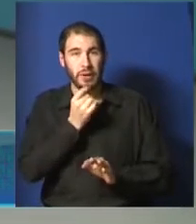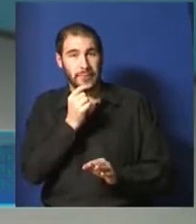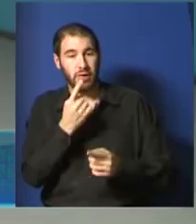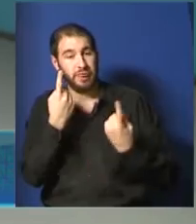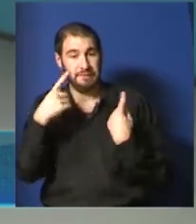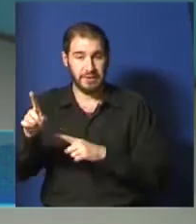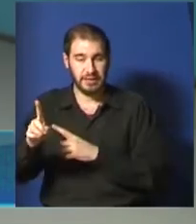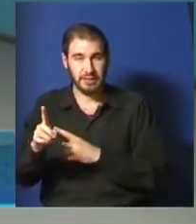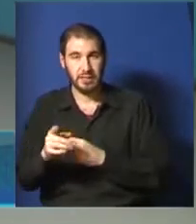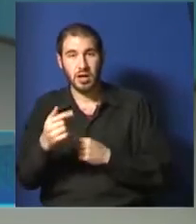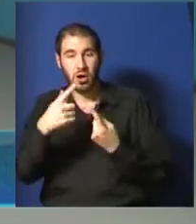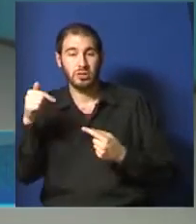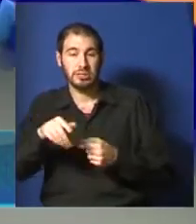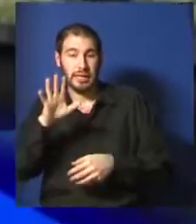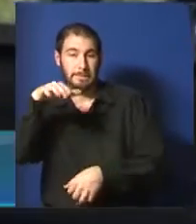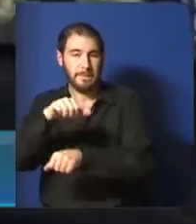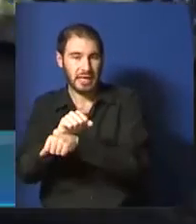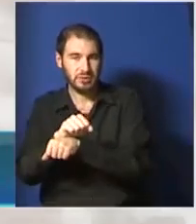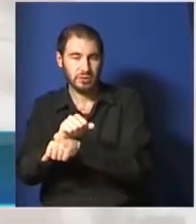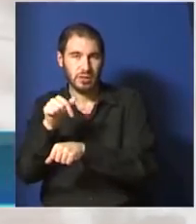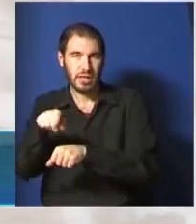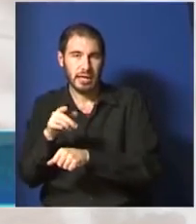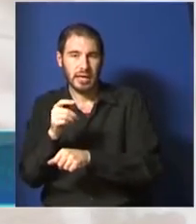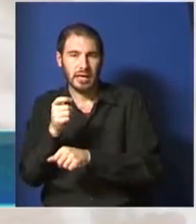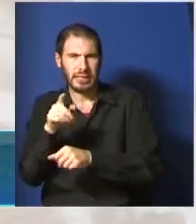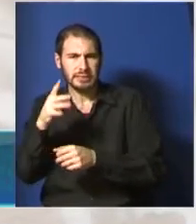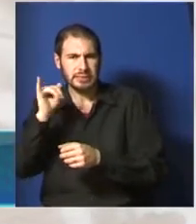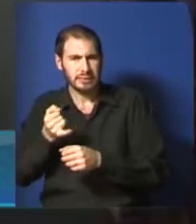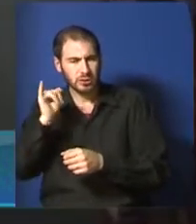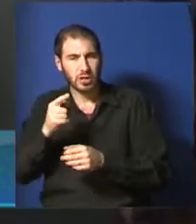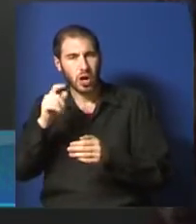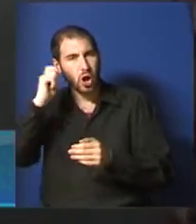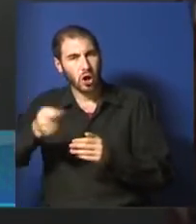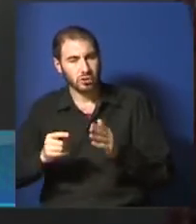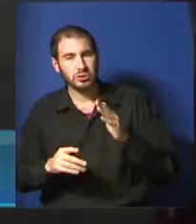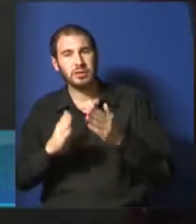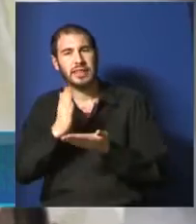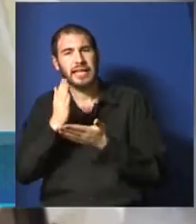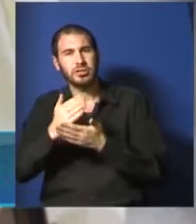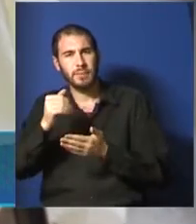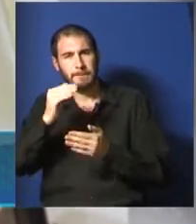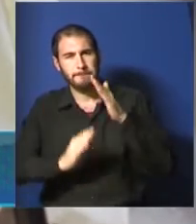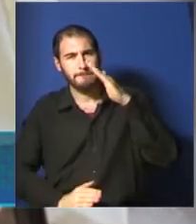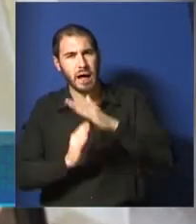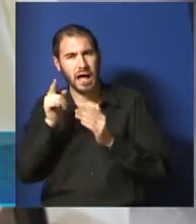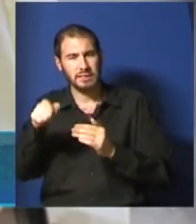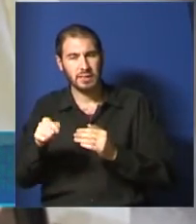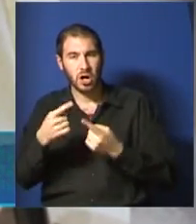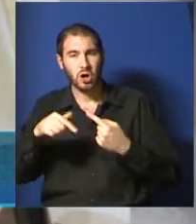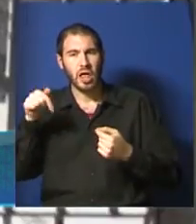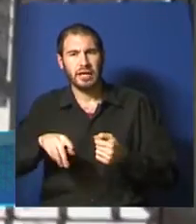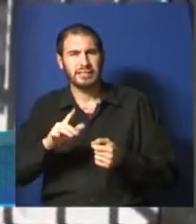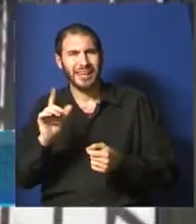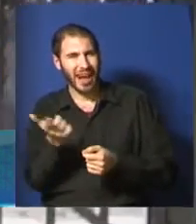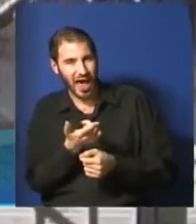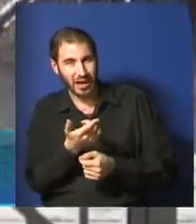contrario la situación de privación de libertad es como debe ser y como lo ha dicho la Corte Interamericana de Derechos Humanos, una situación